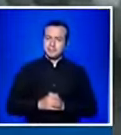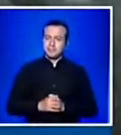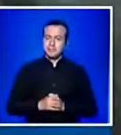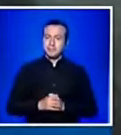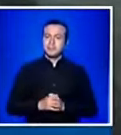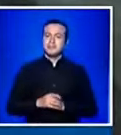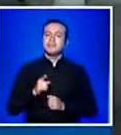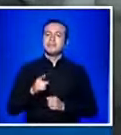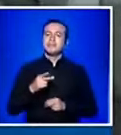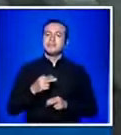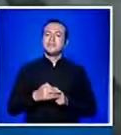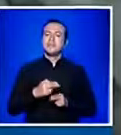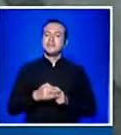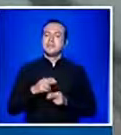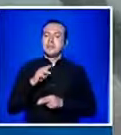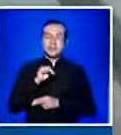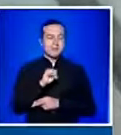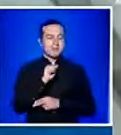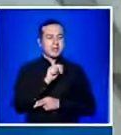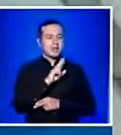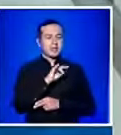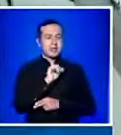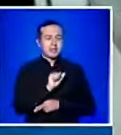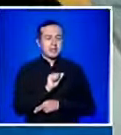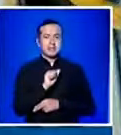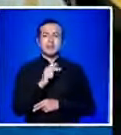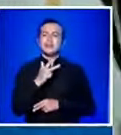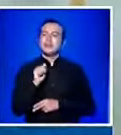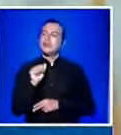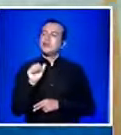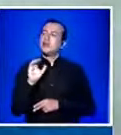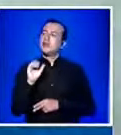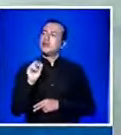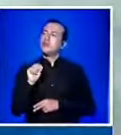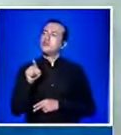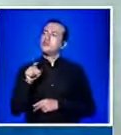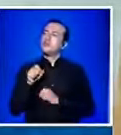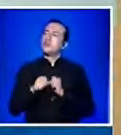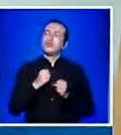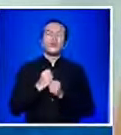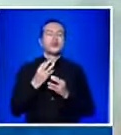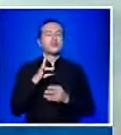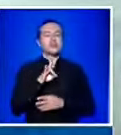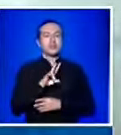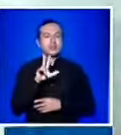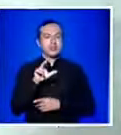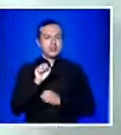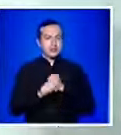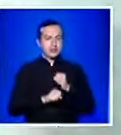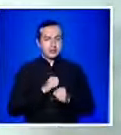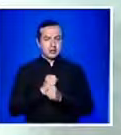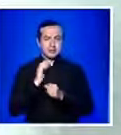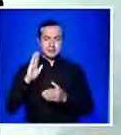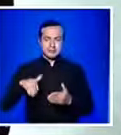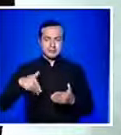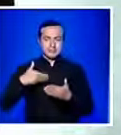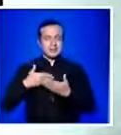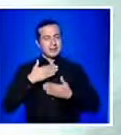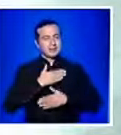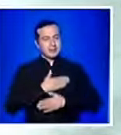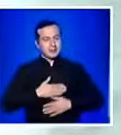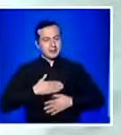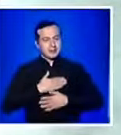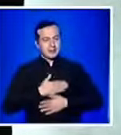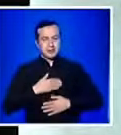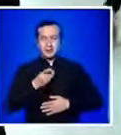¿Cómo se llama usted? María Chacón. Vecinita María, ¿qué edad tiene usted? 73. 73 años. ¿Ya viene a disfrutar usted, claro,